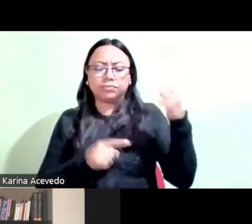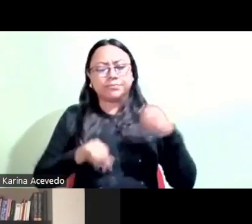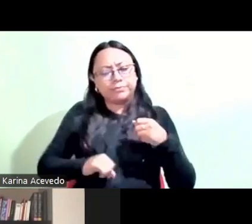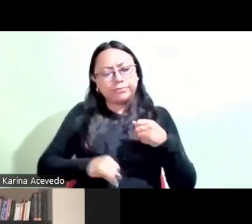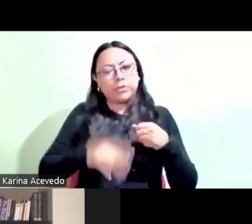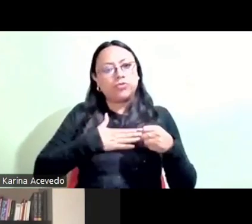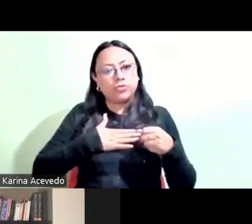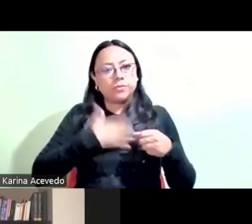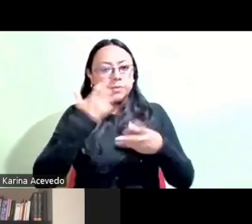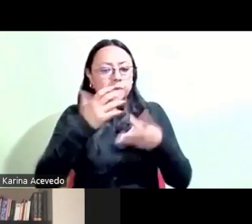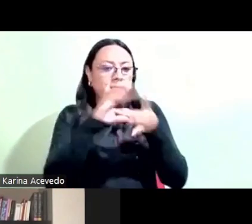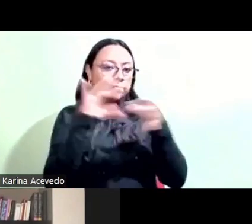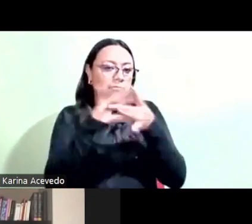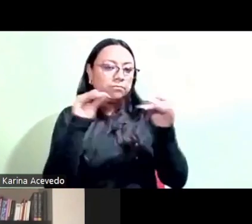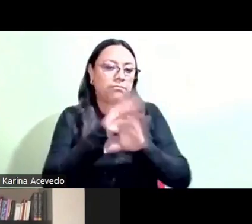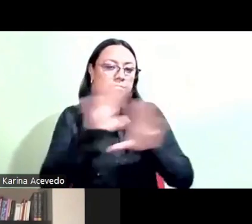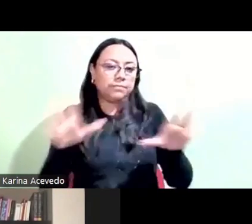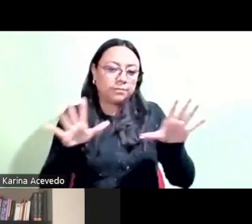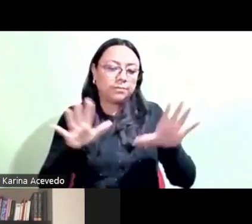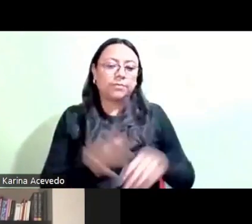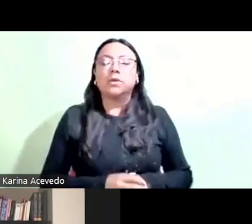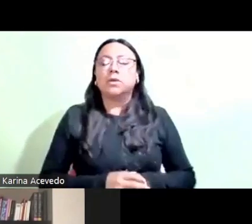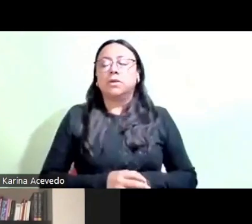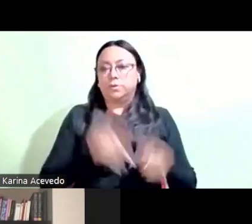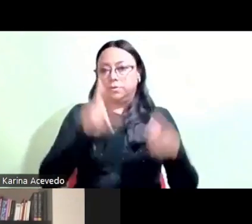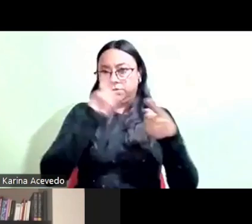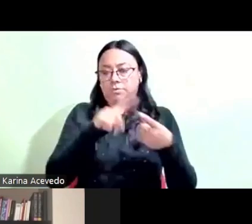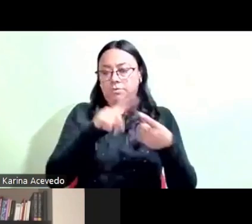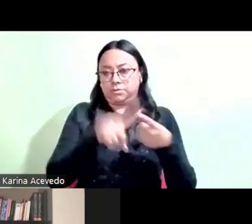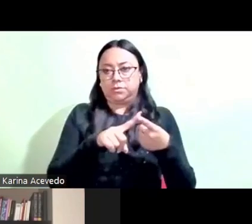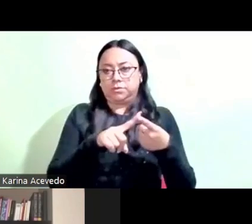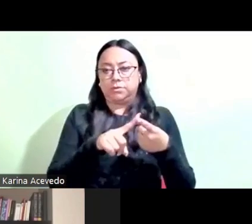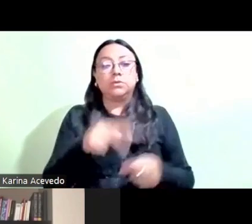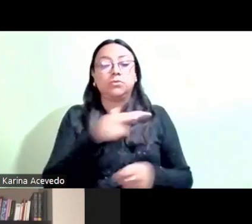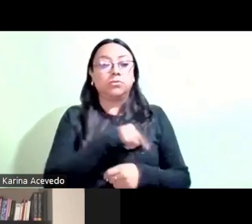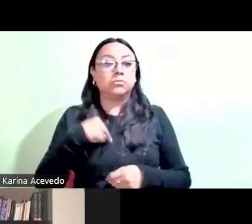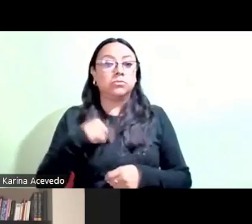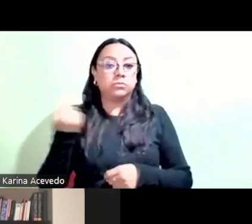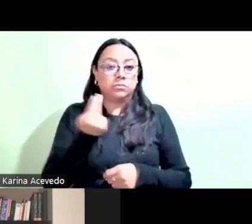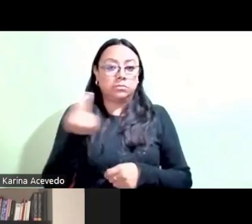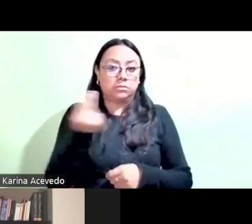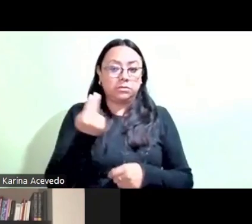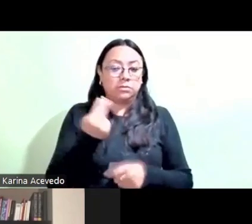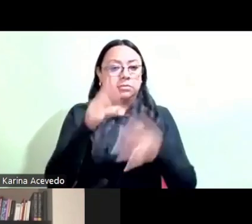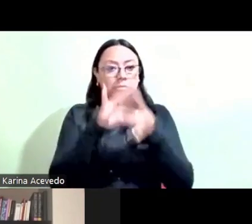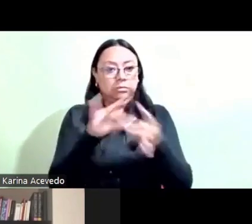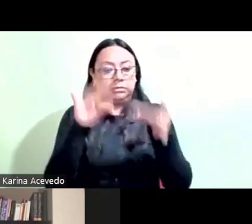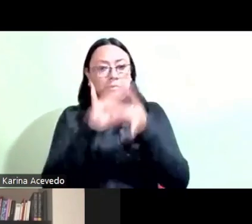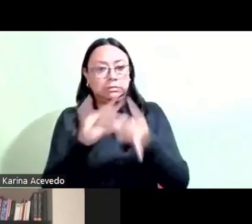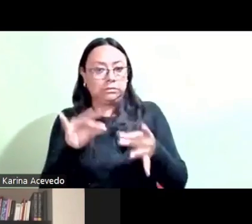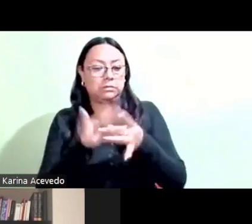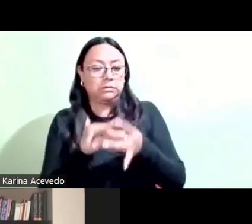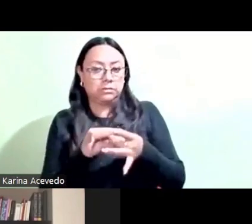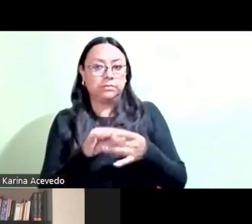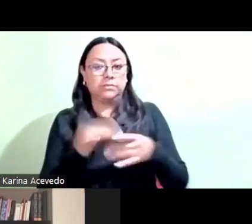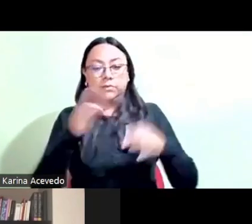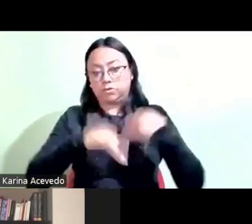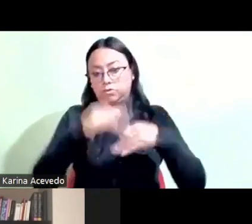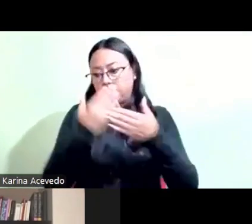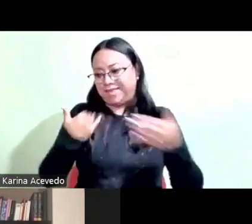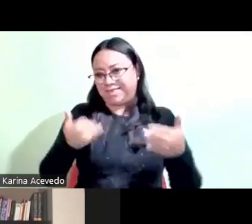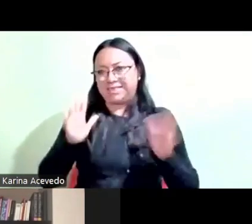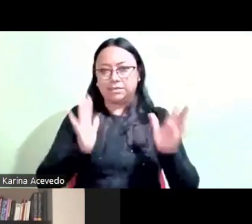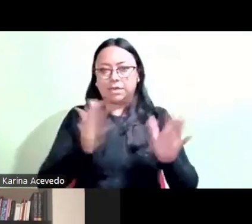que nada, sí es importante señalar que en todo lo que ha expuesto la presidencia y en la integración del dictamen,